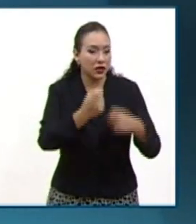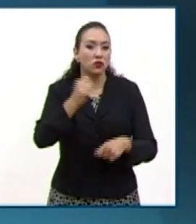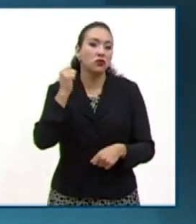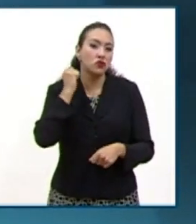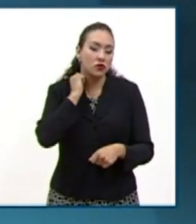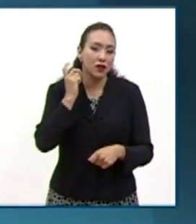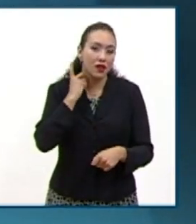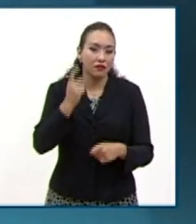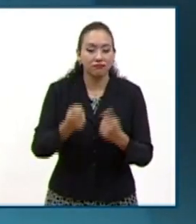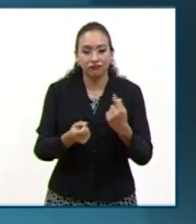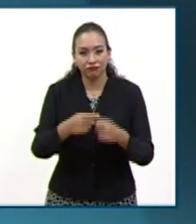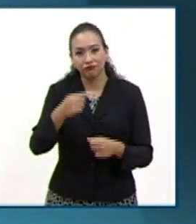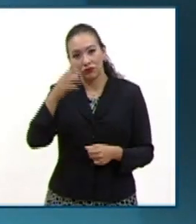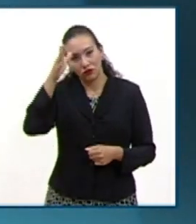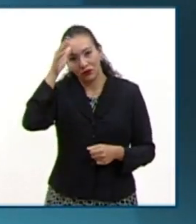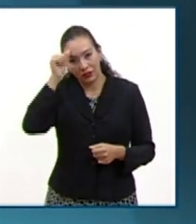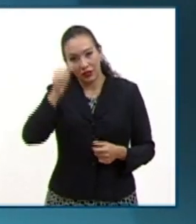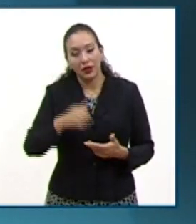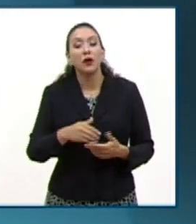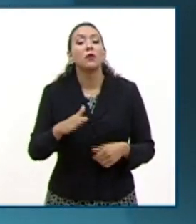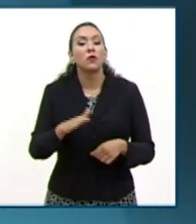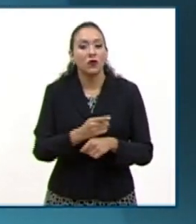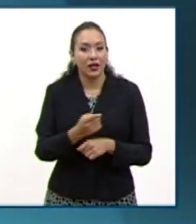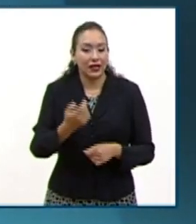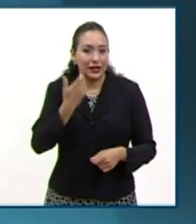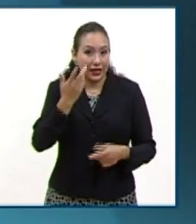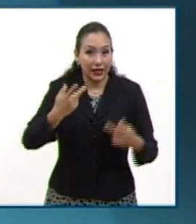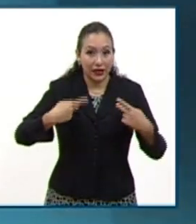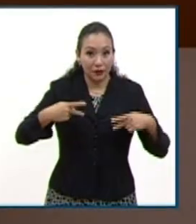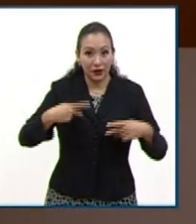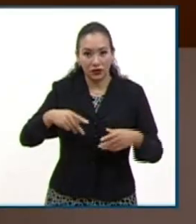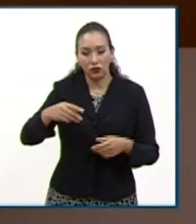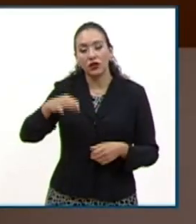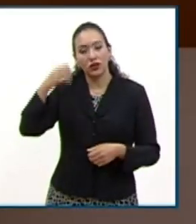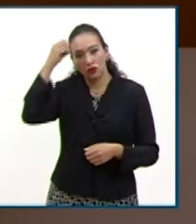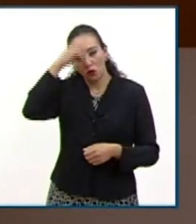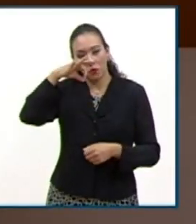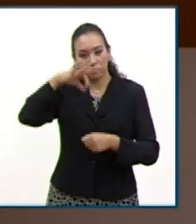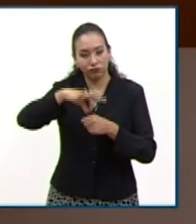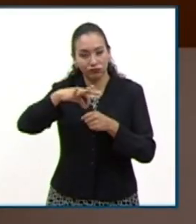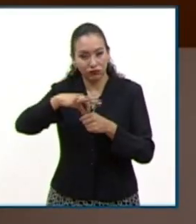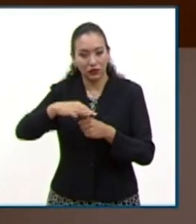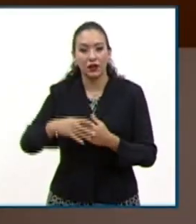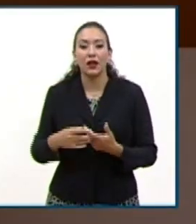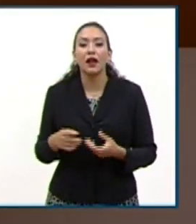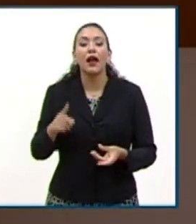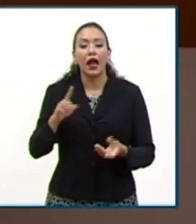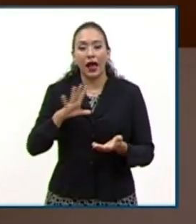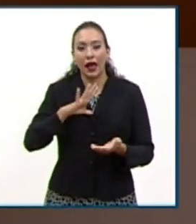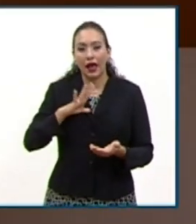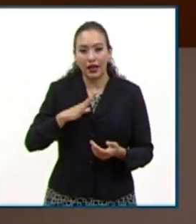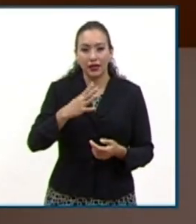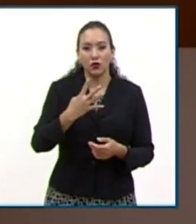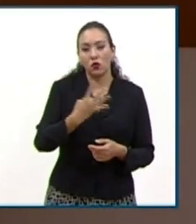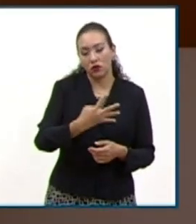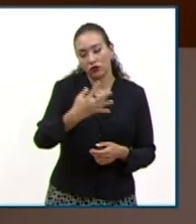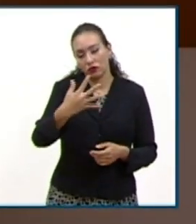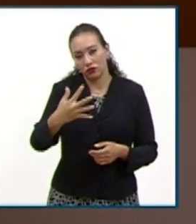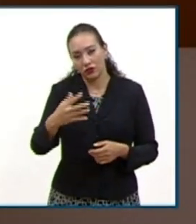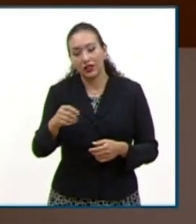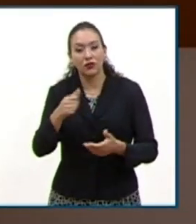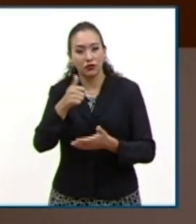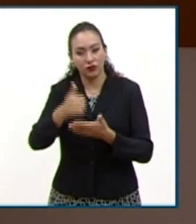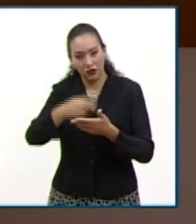senadurías y diputaciones federales por el principio de mayoría relativa en las entidades que integran la cuarta circunscripción: Ciudad